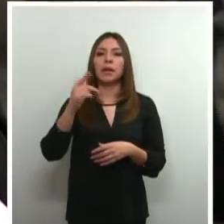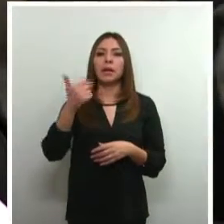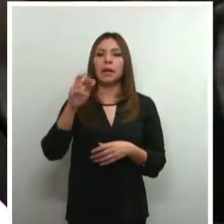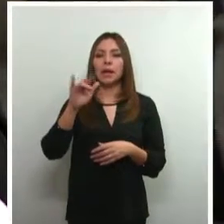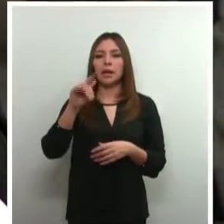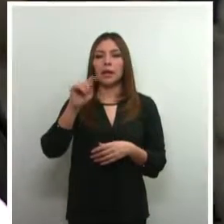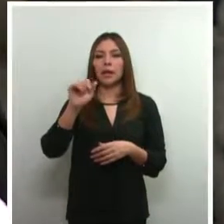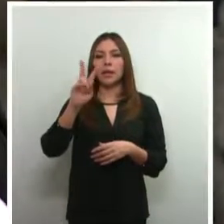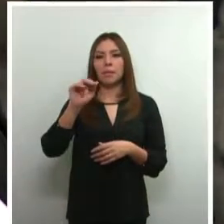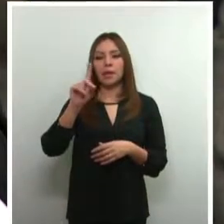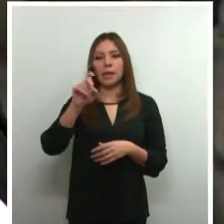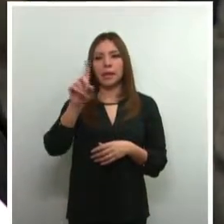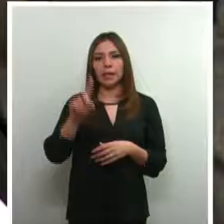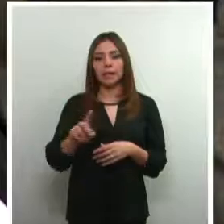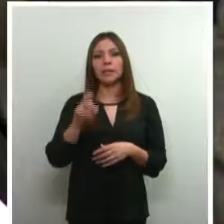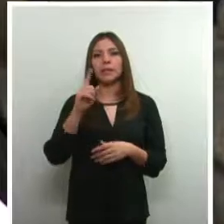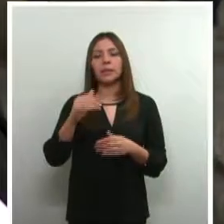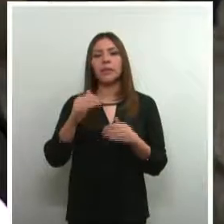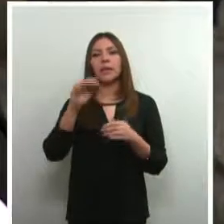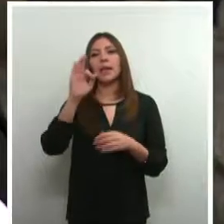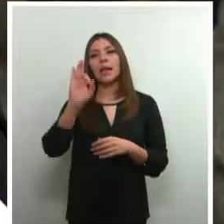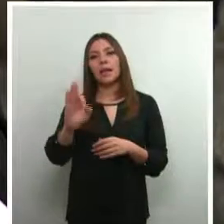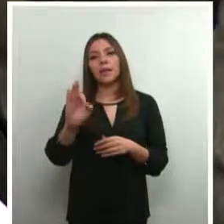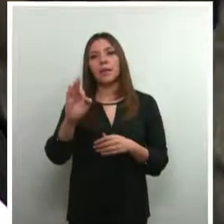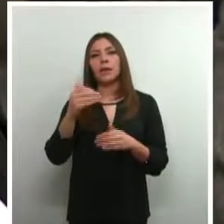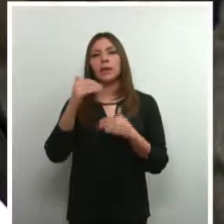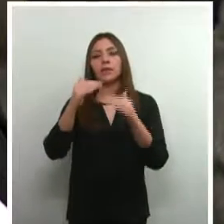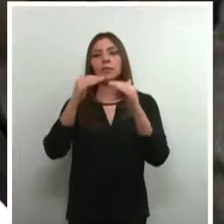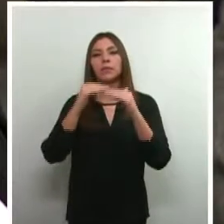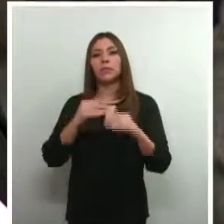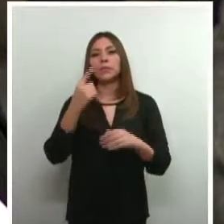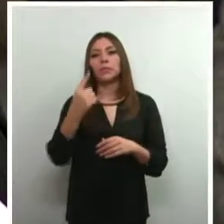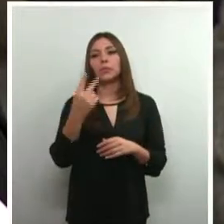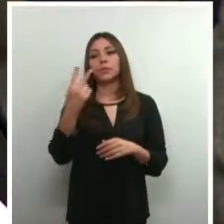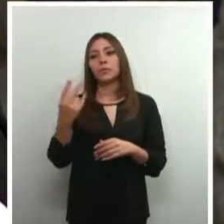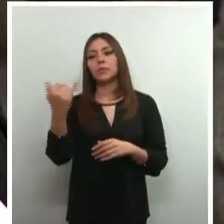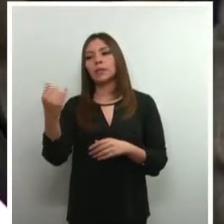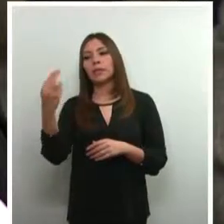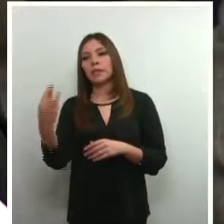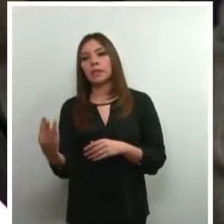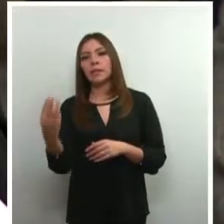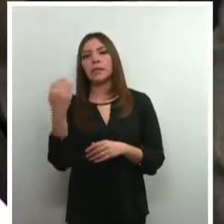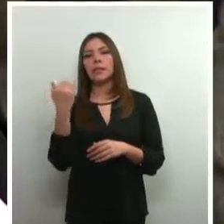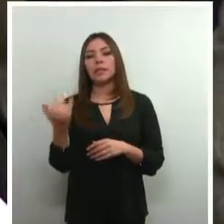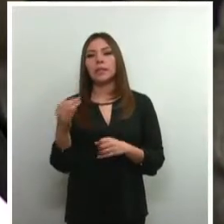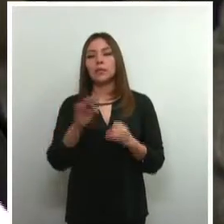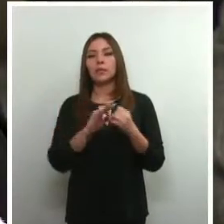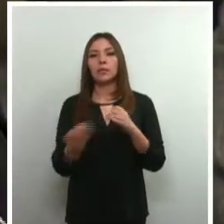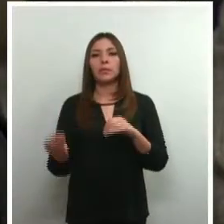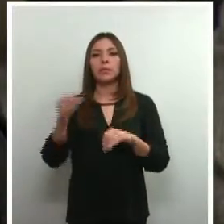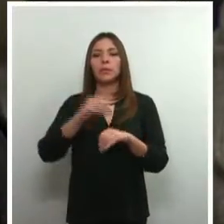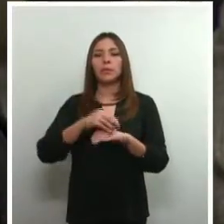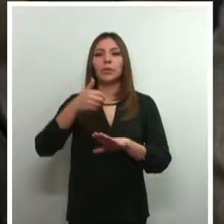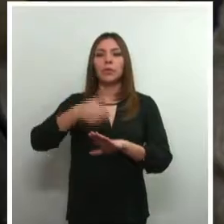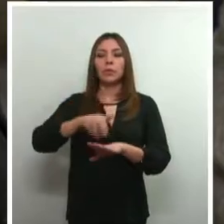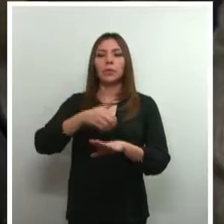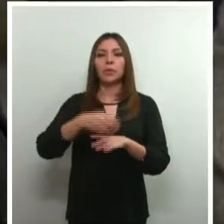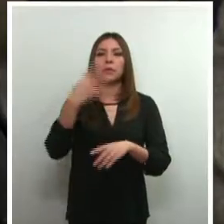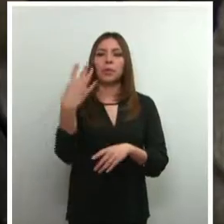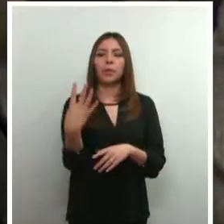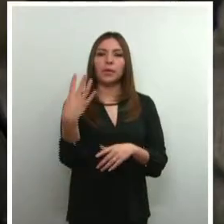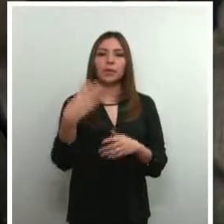Valdés González Salas al apartado F en sus numerales 1, 2 y 3 y la adición de un numeral